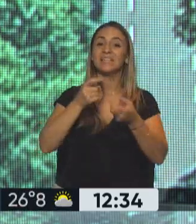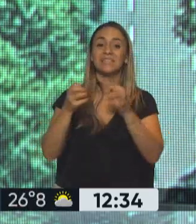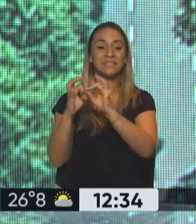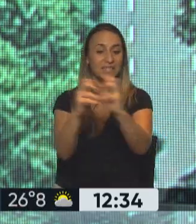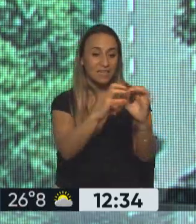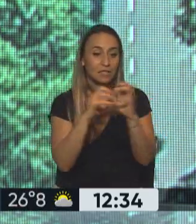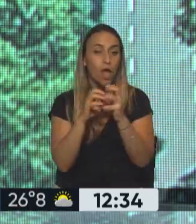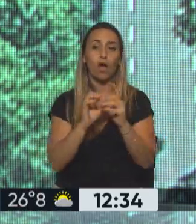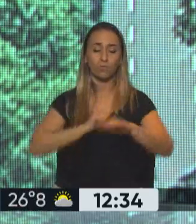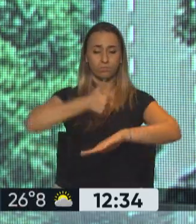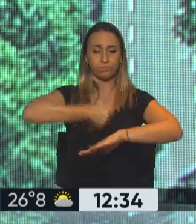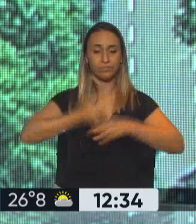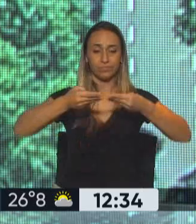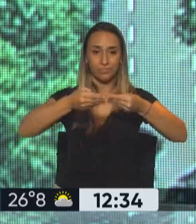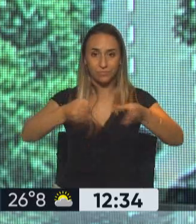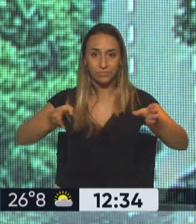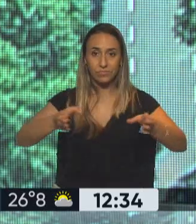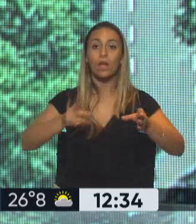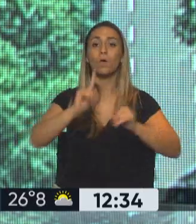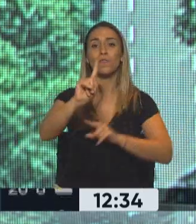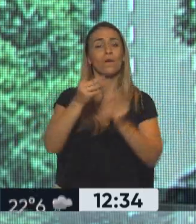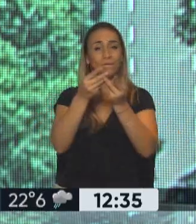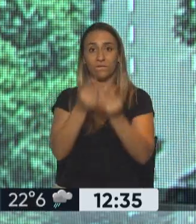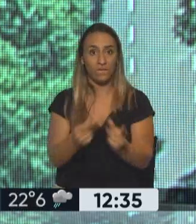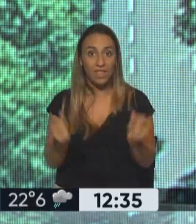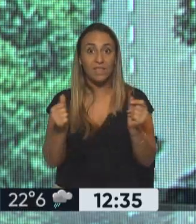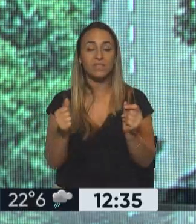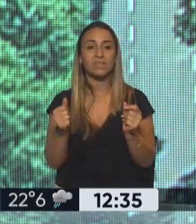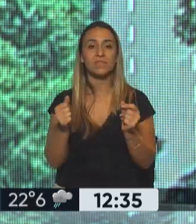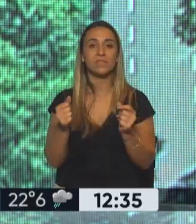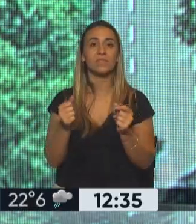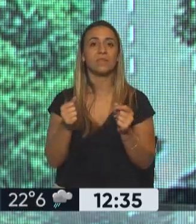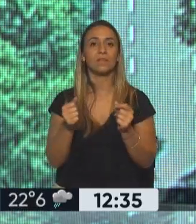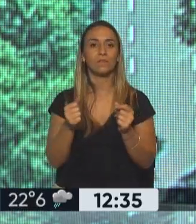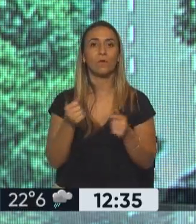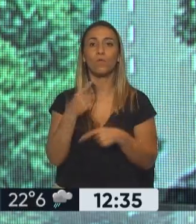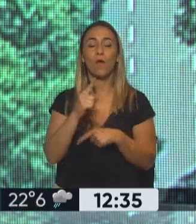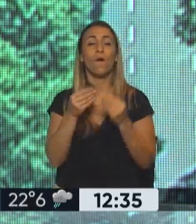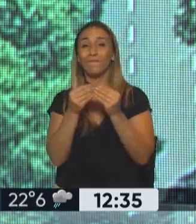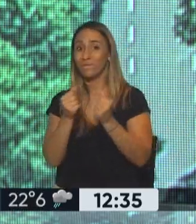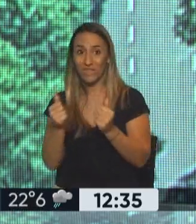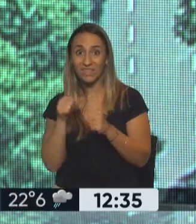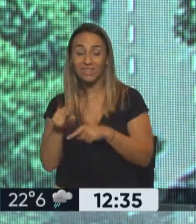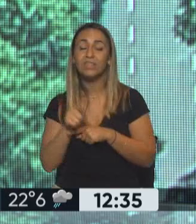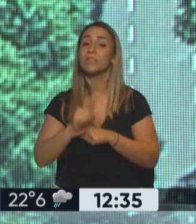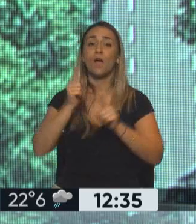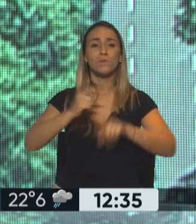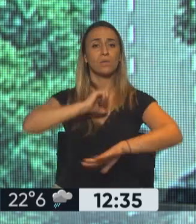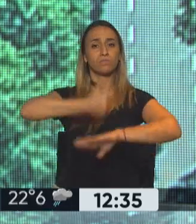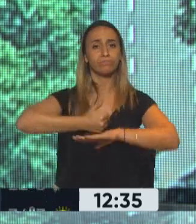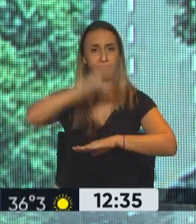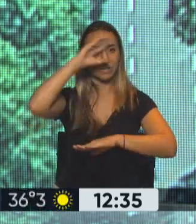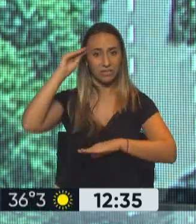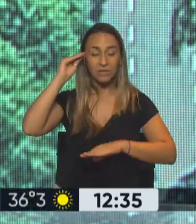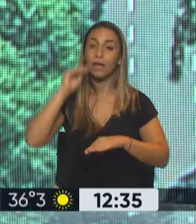esto le dio también institucionalidad a su lugar. Esto, ¿qué dice? Que la política que todavía el Frente de Todos se debe, que